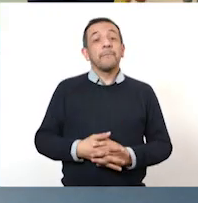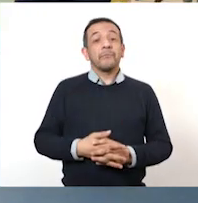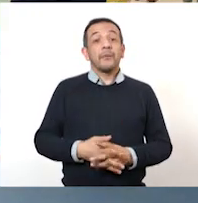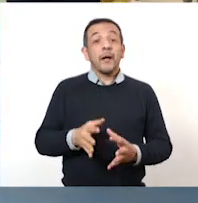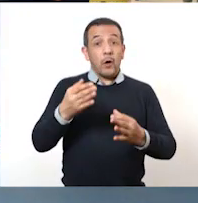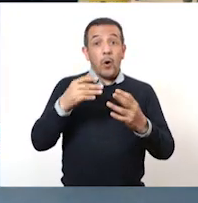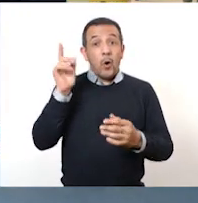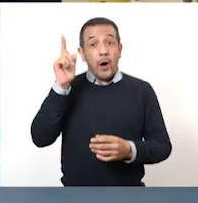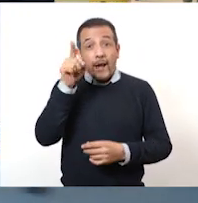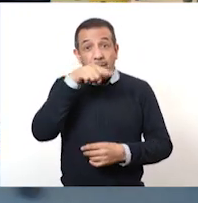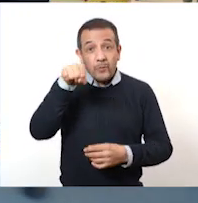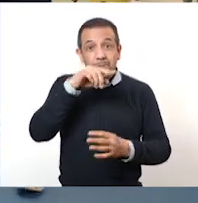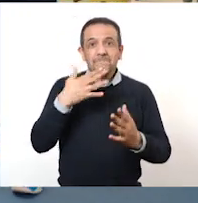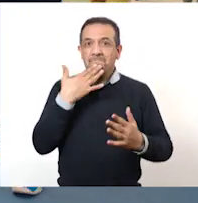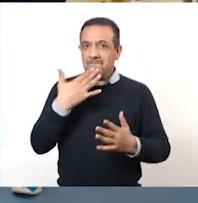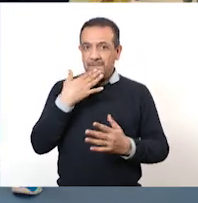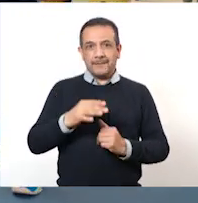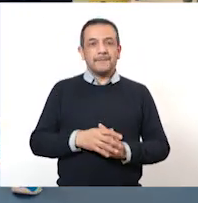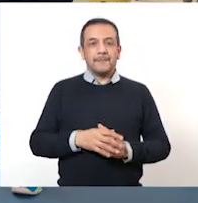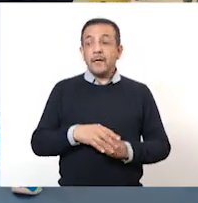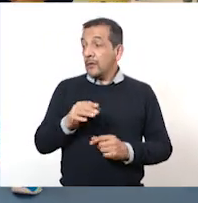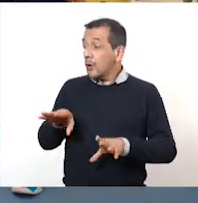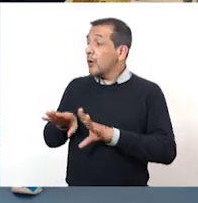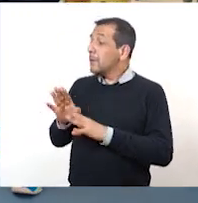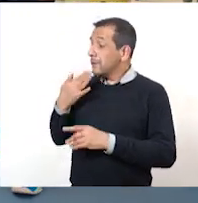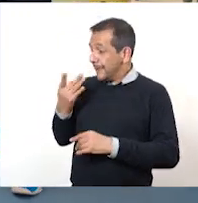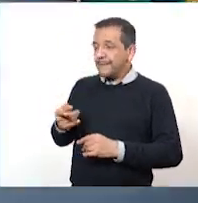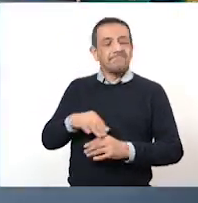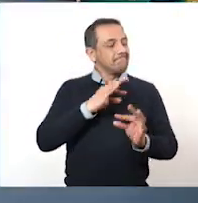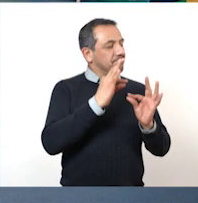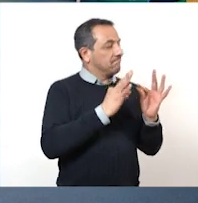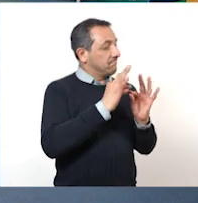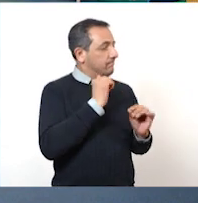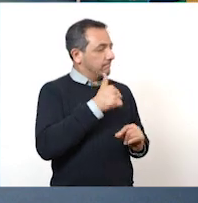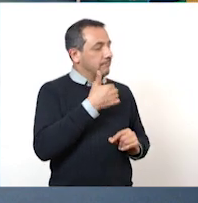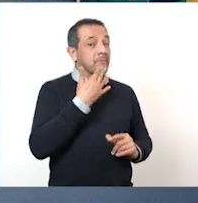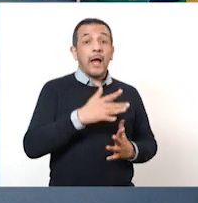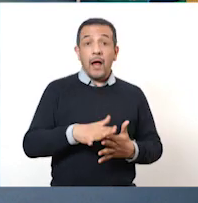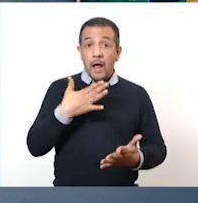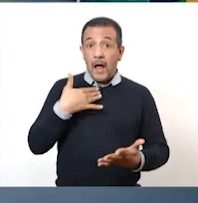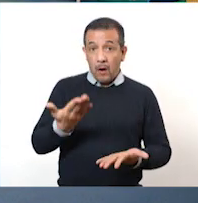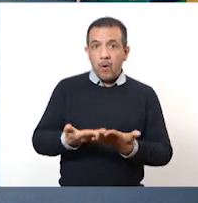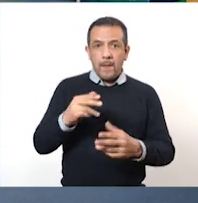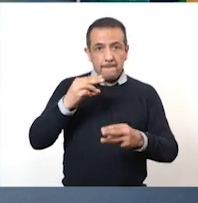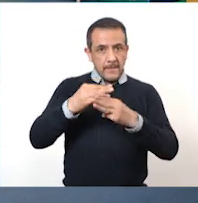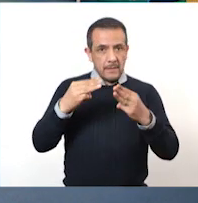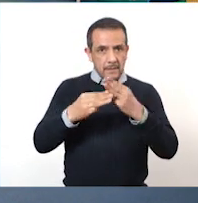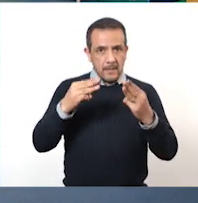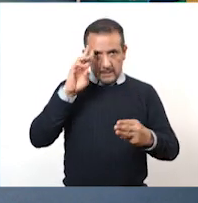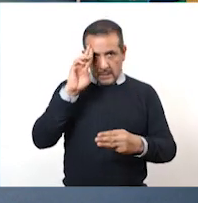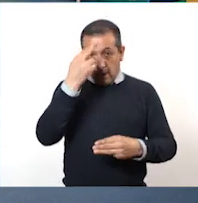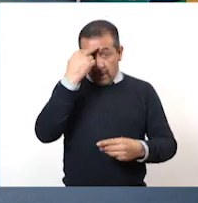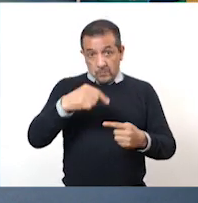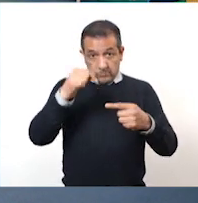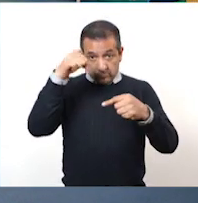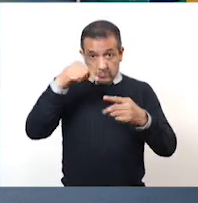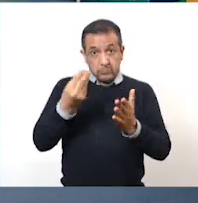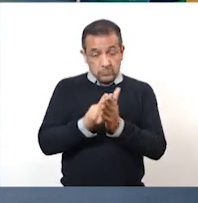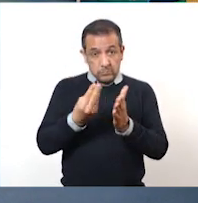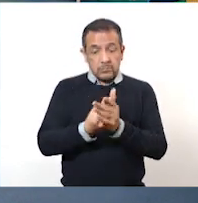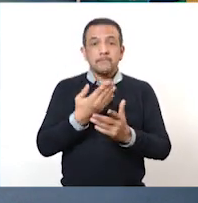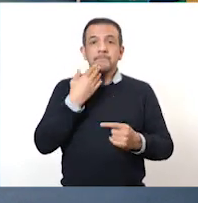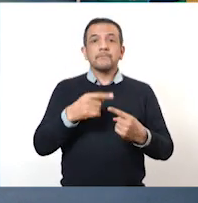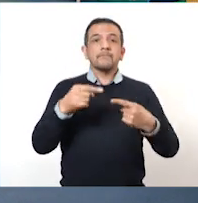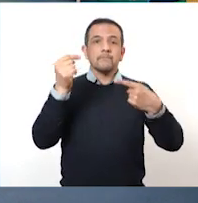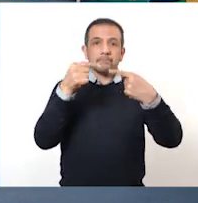gracias. Espero que todos se encuentren muy bien. ¿Cómo estás, Carlos? Excelente. Bien, les vamos a recordar los materiales para la sesión